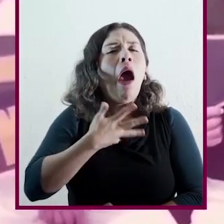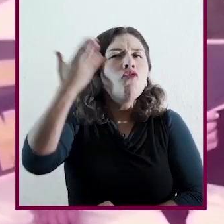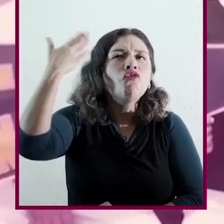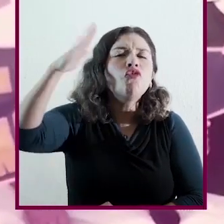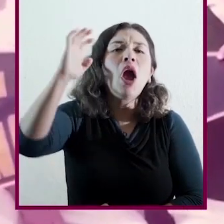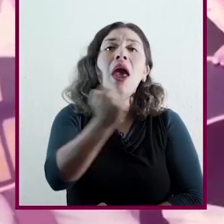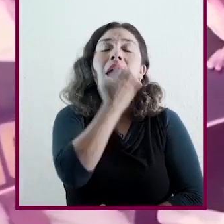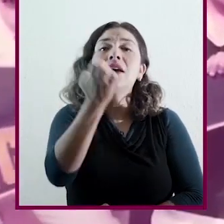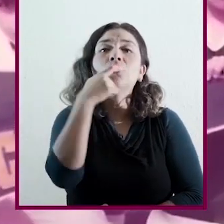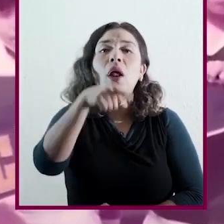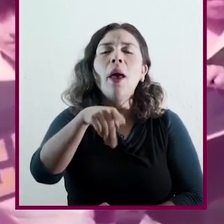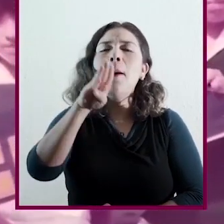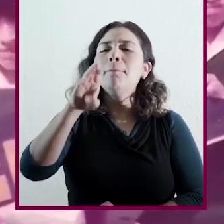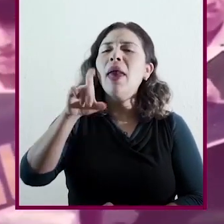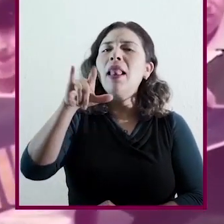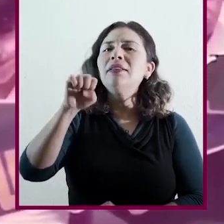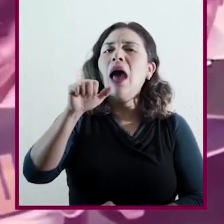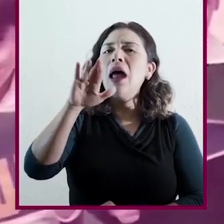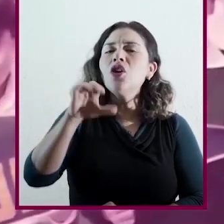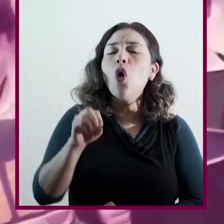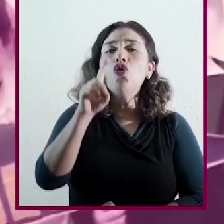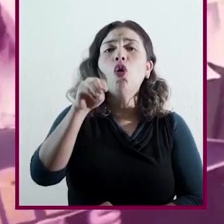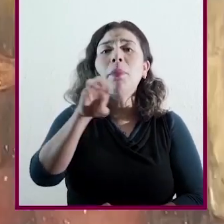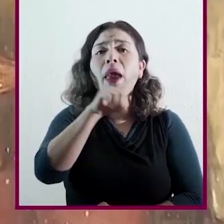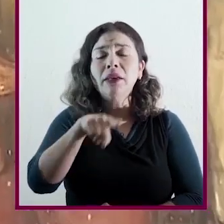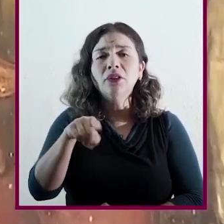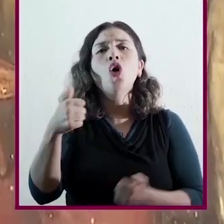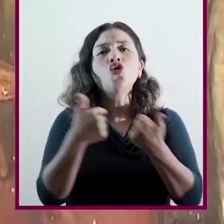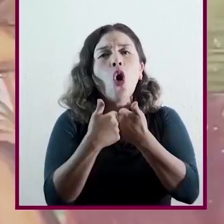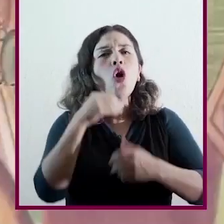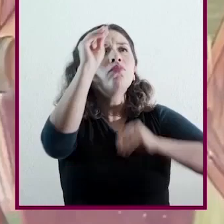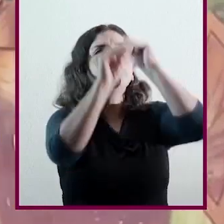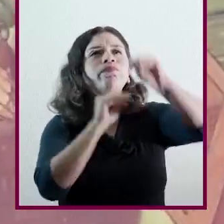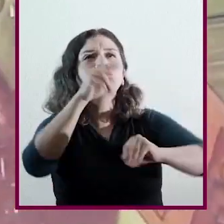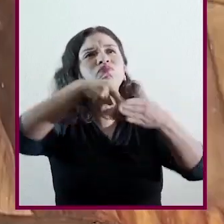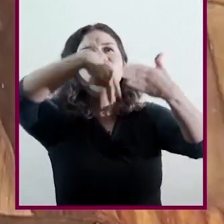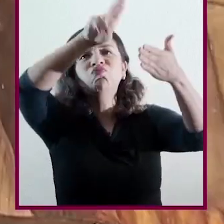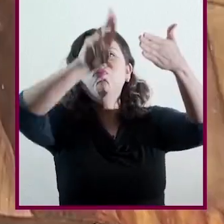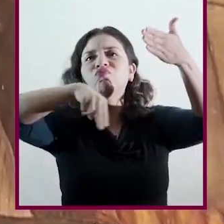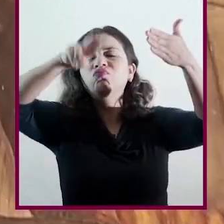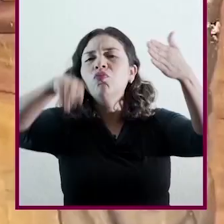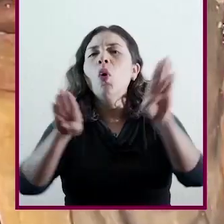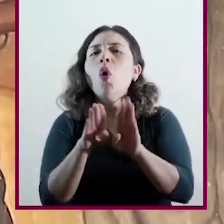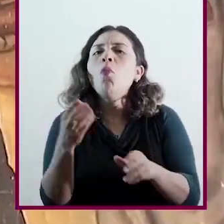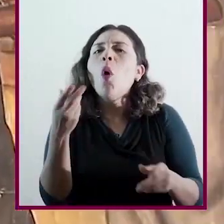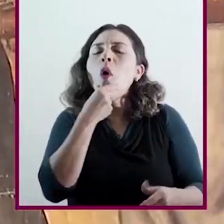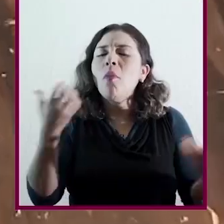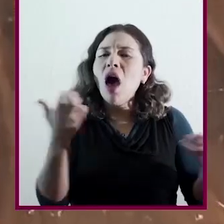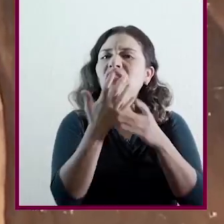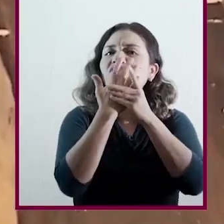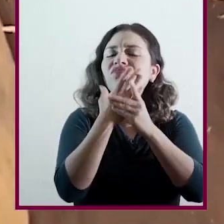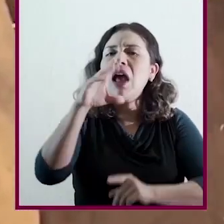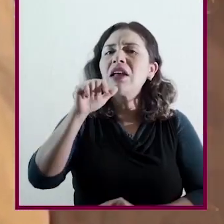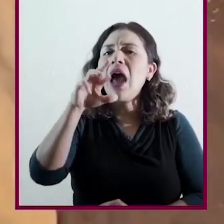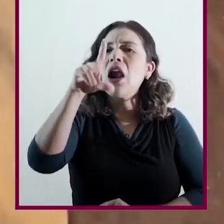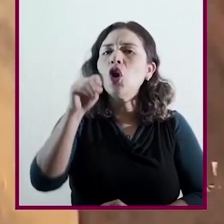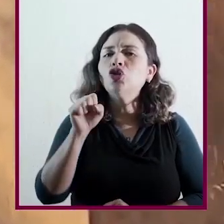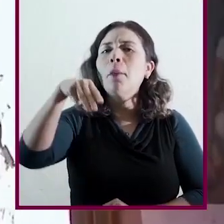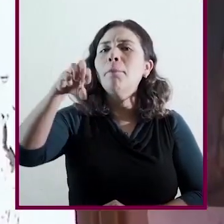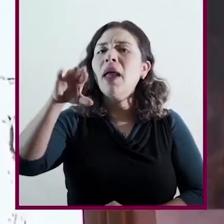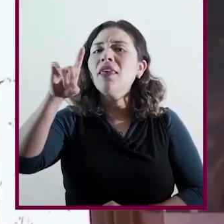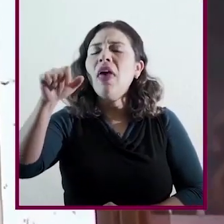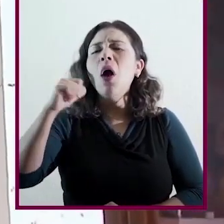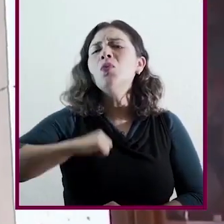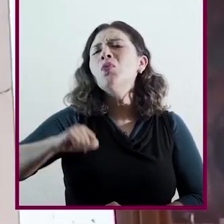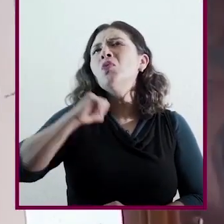los pasillos del Centro Escolar Belisario Domínguez, adornados con murales de artistas como Carlos Mérida y Emilio Amero